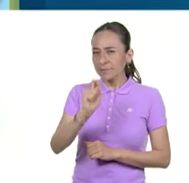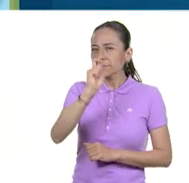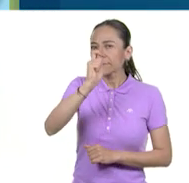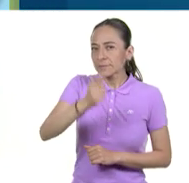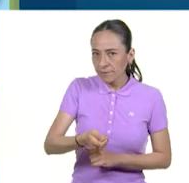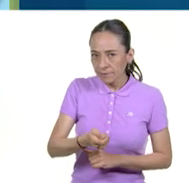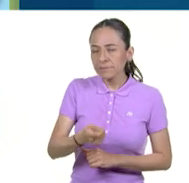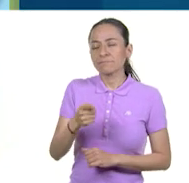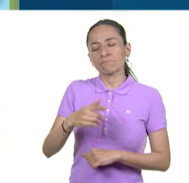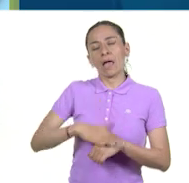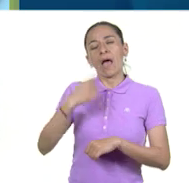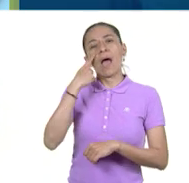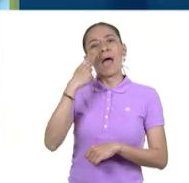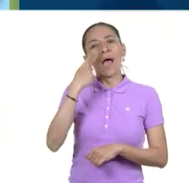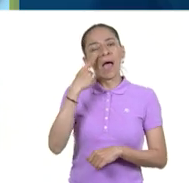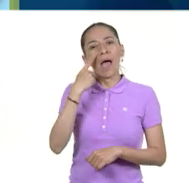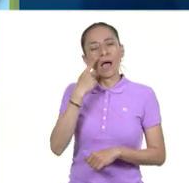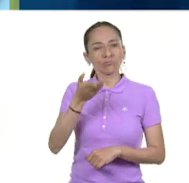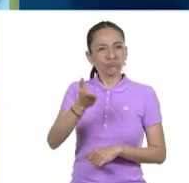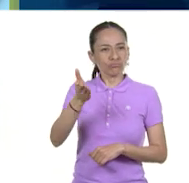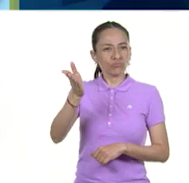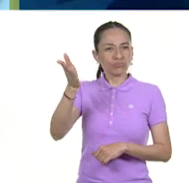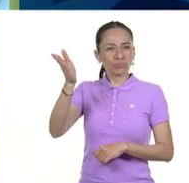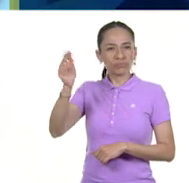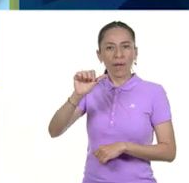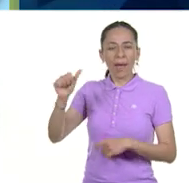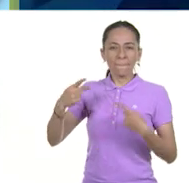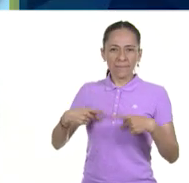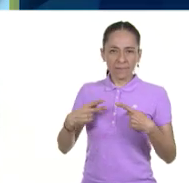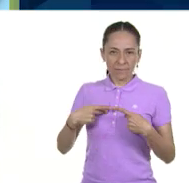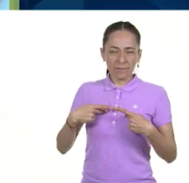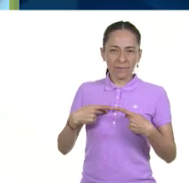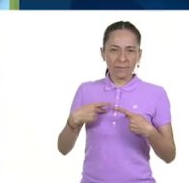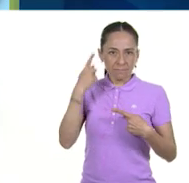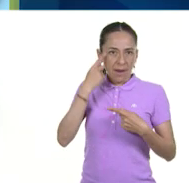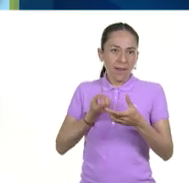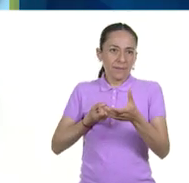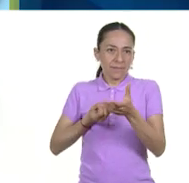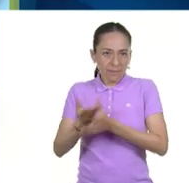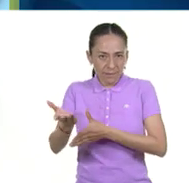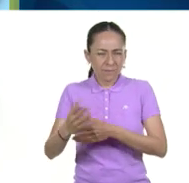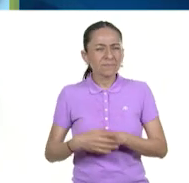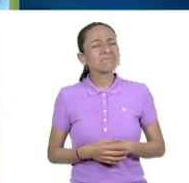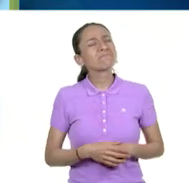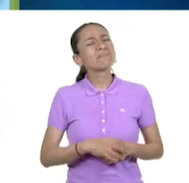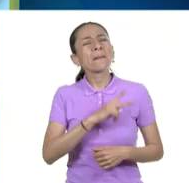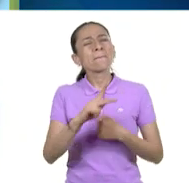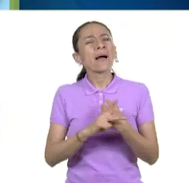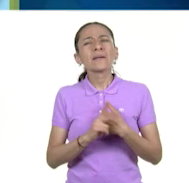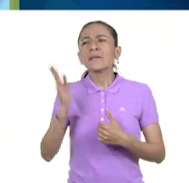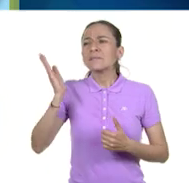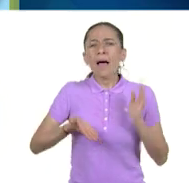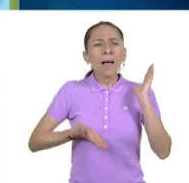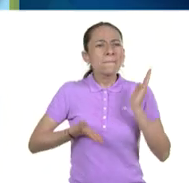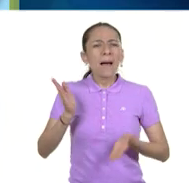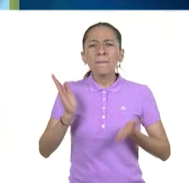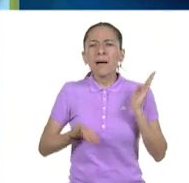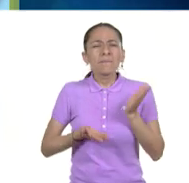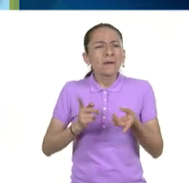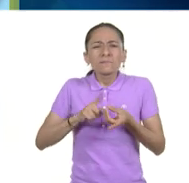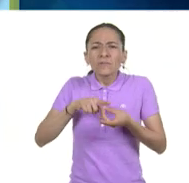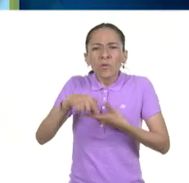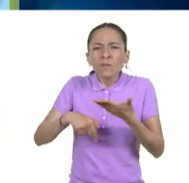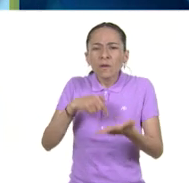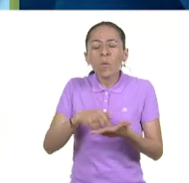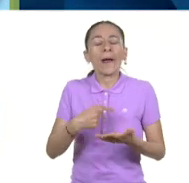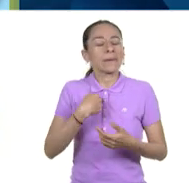mayor expulsión de población. ¿Y los países receptores dónde se ubican? ¿Cuáles Mira, los